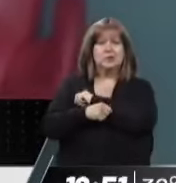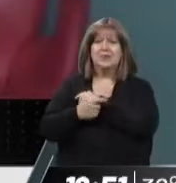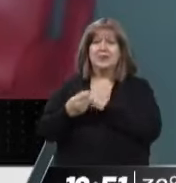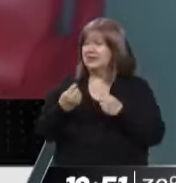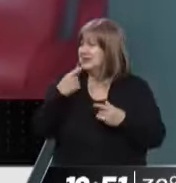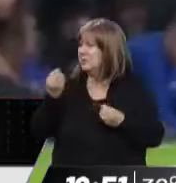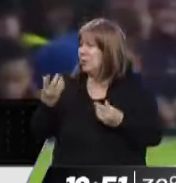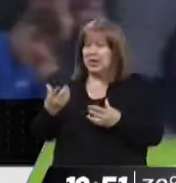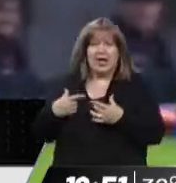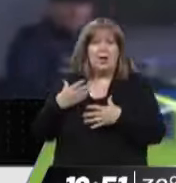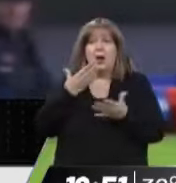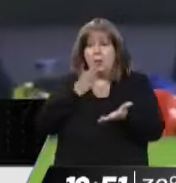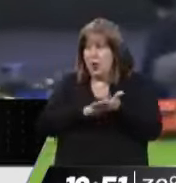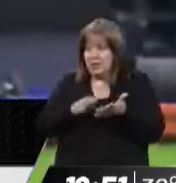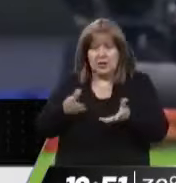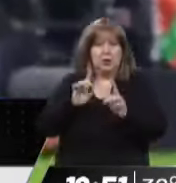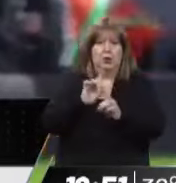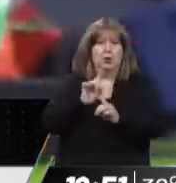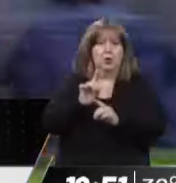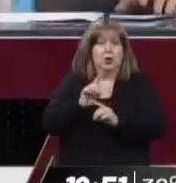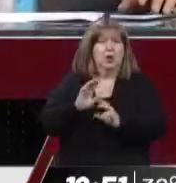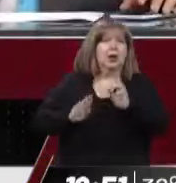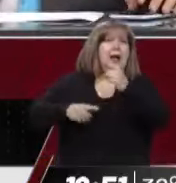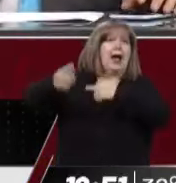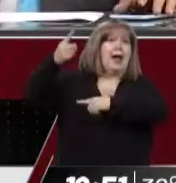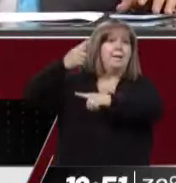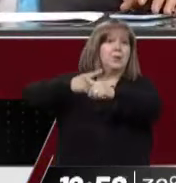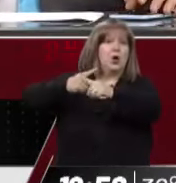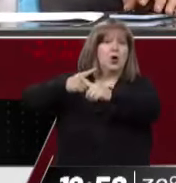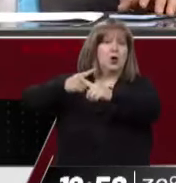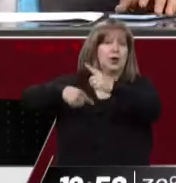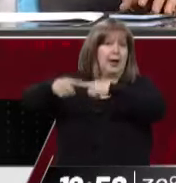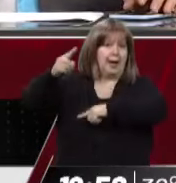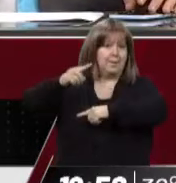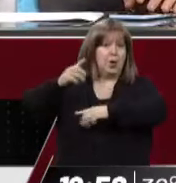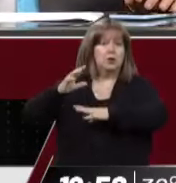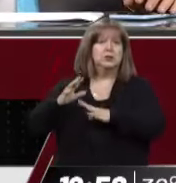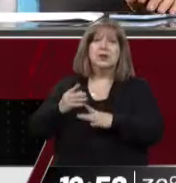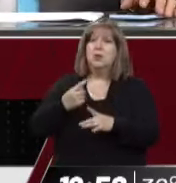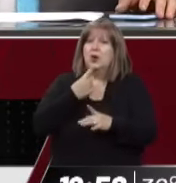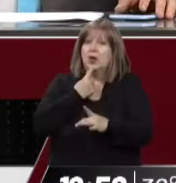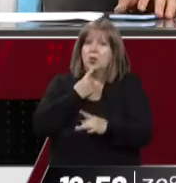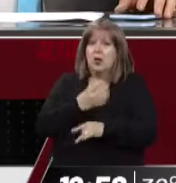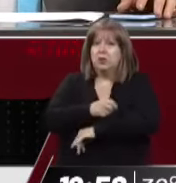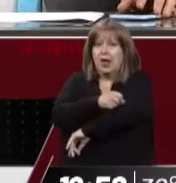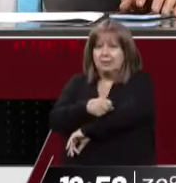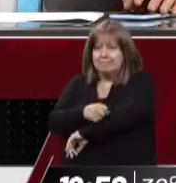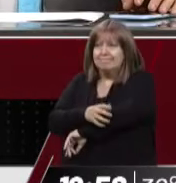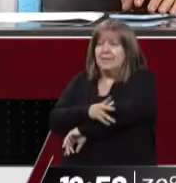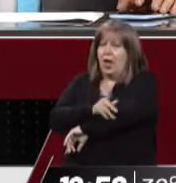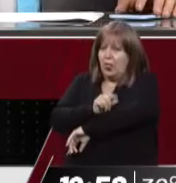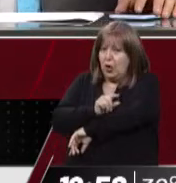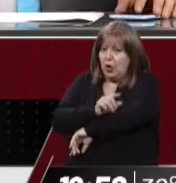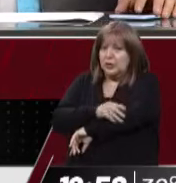como... Pero probá a seguir, él dice, no, me salgo. Dándole prioridad, obviamente, a la Copa del Mundo. Con uno de los tantos, ¿no?, que se ha lesionado. Ayer contábamos